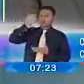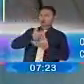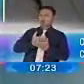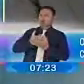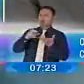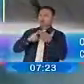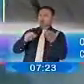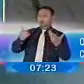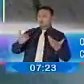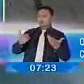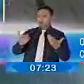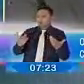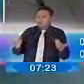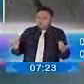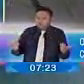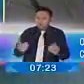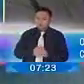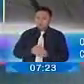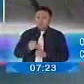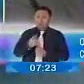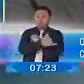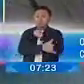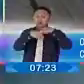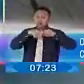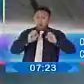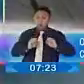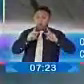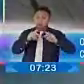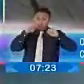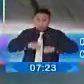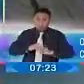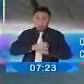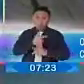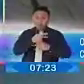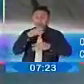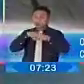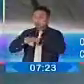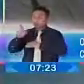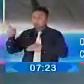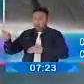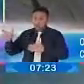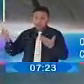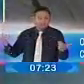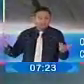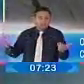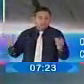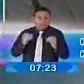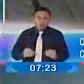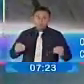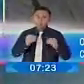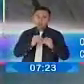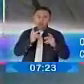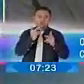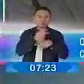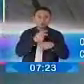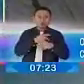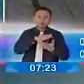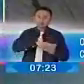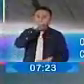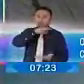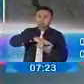en finanzas, para darnos cuenta que si un país tiene oportunidades de ingresar sin pagar aranceles, obviamente incrementaremos el volumen de